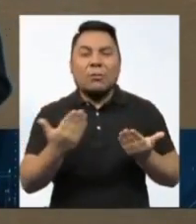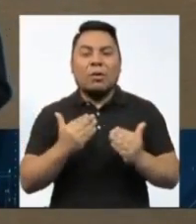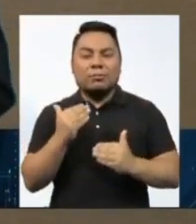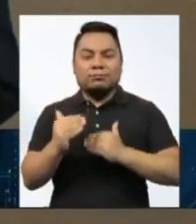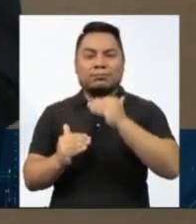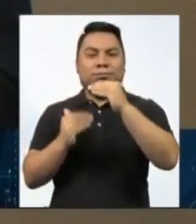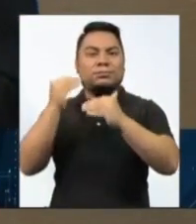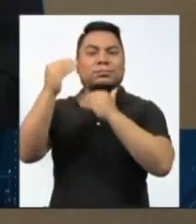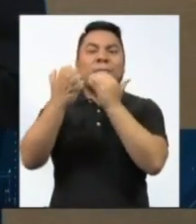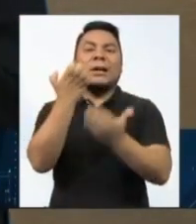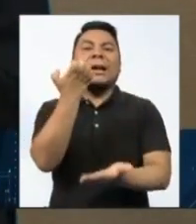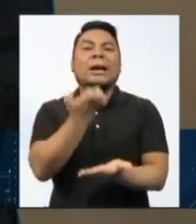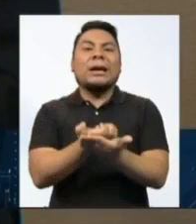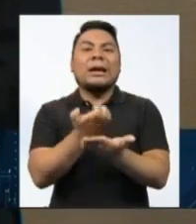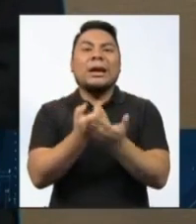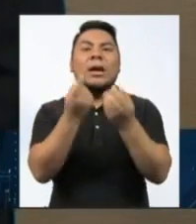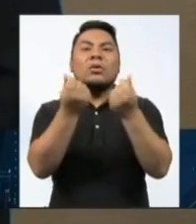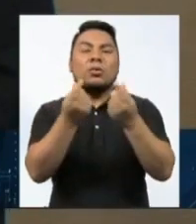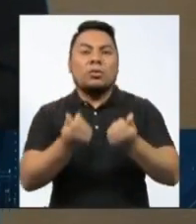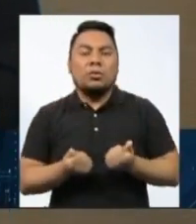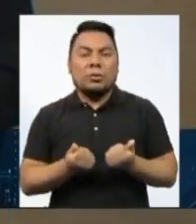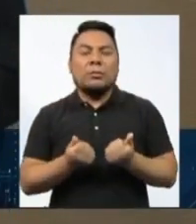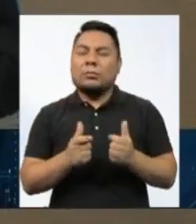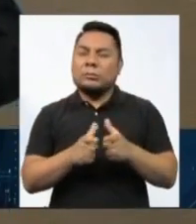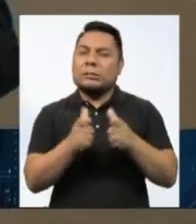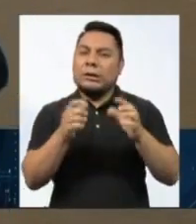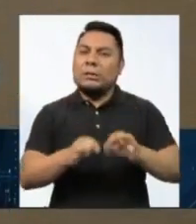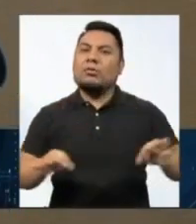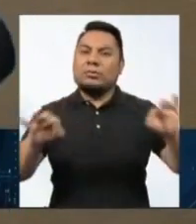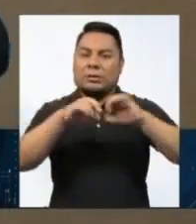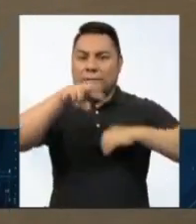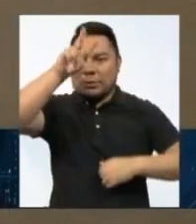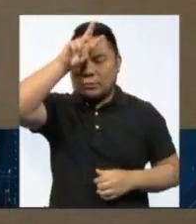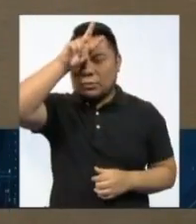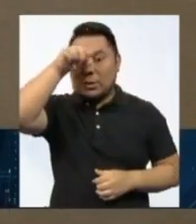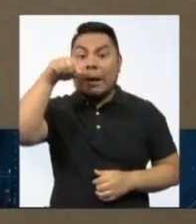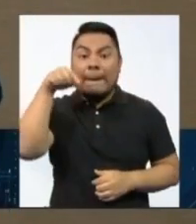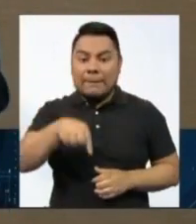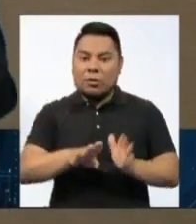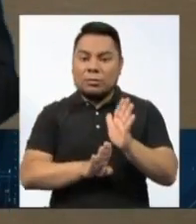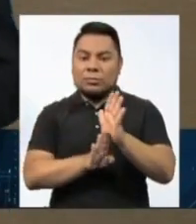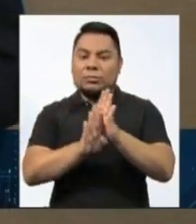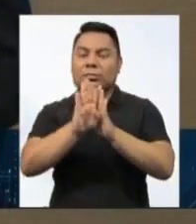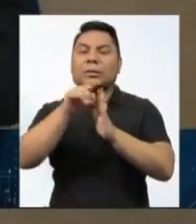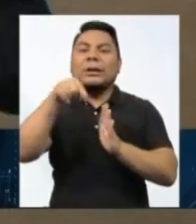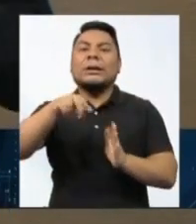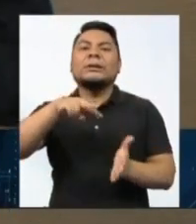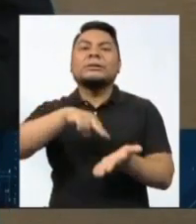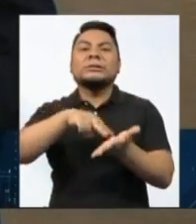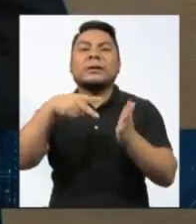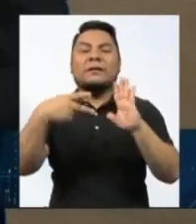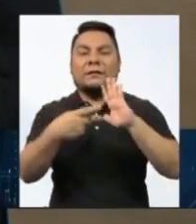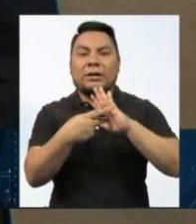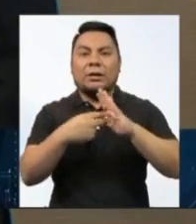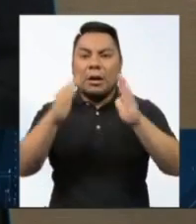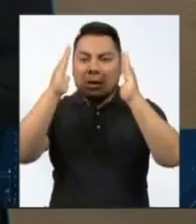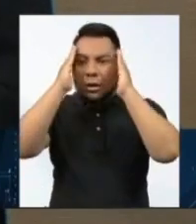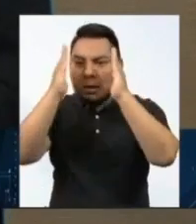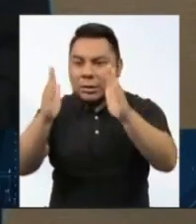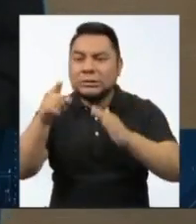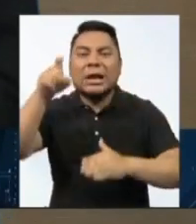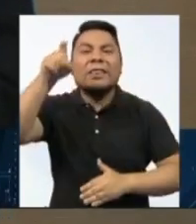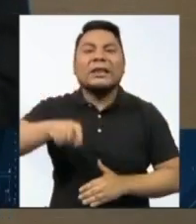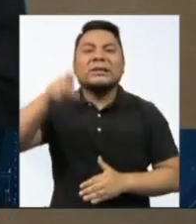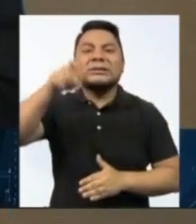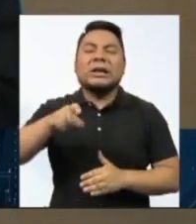crecimiento económico significativo del Perú, pero un crecimiento que signifique la atención de las necesidades